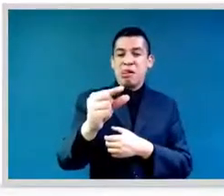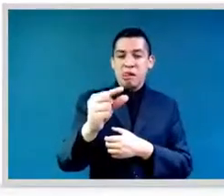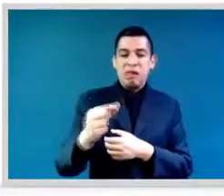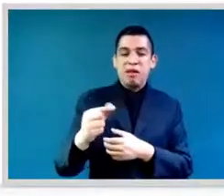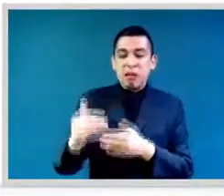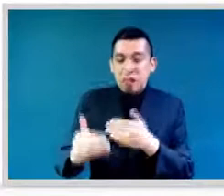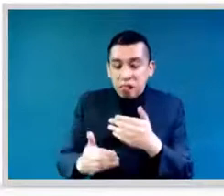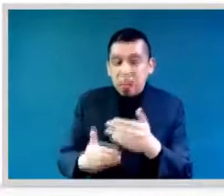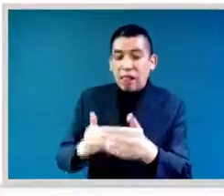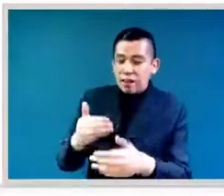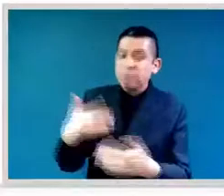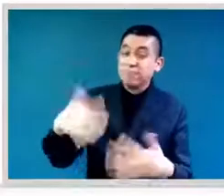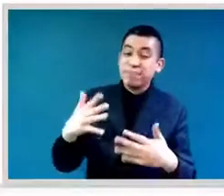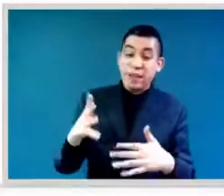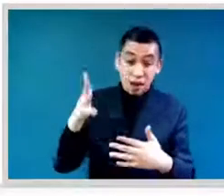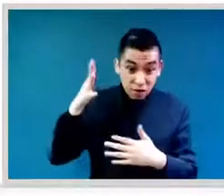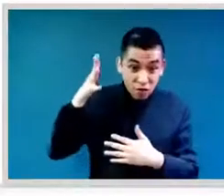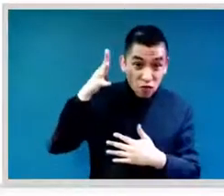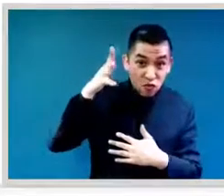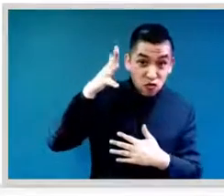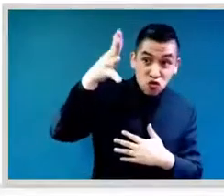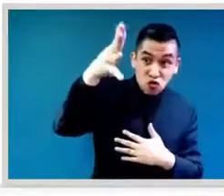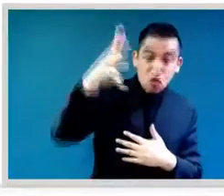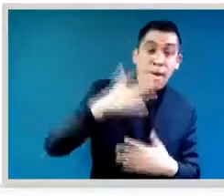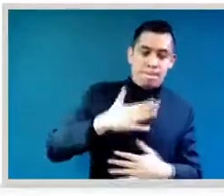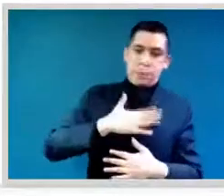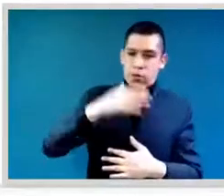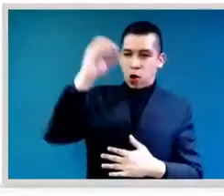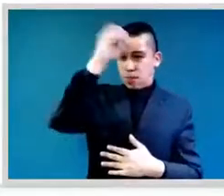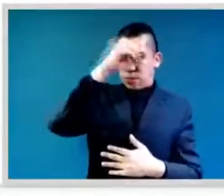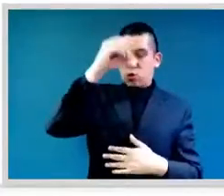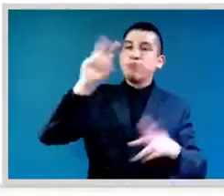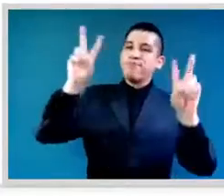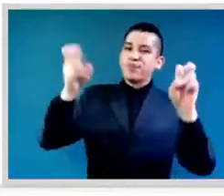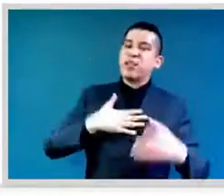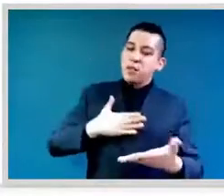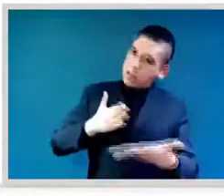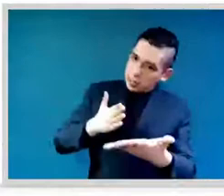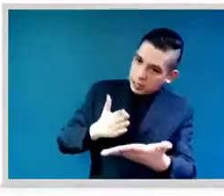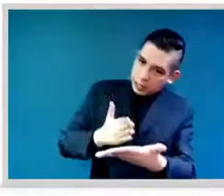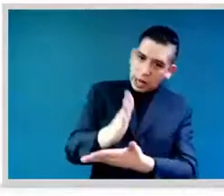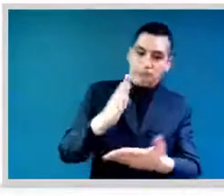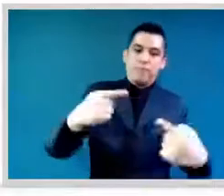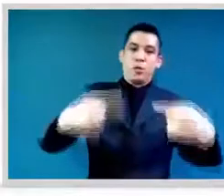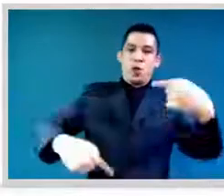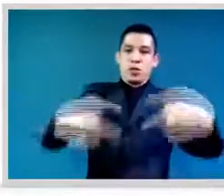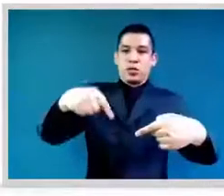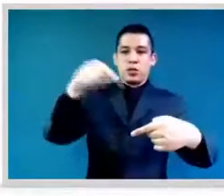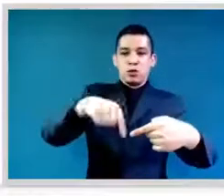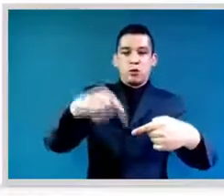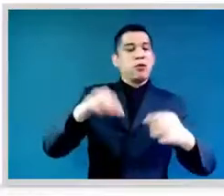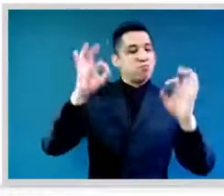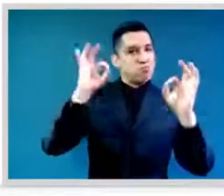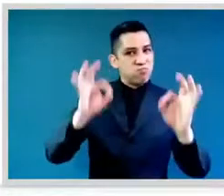Pero yo creo que es un asunto de derechos, es un asunto de política obligatoria, es un asunto de la lucha de las